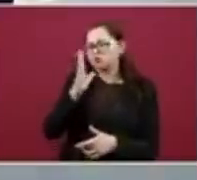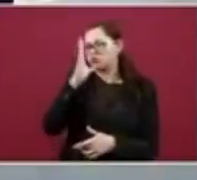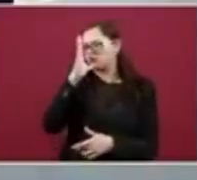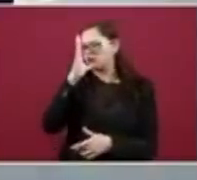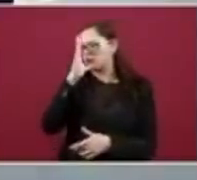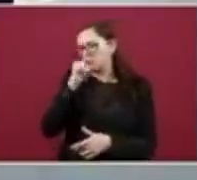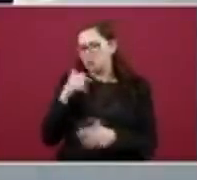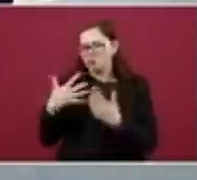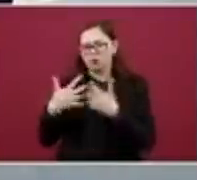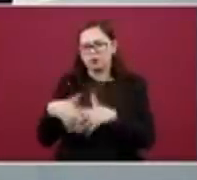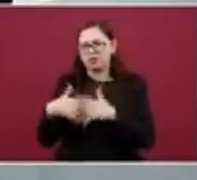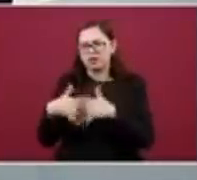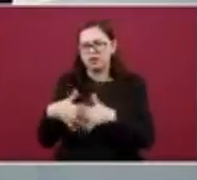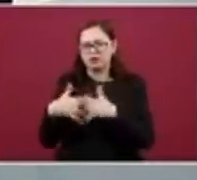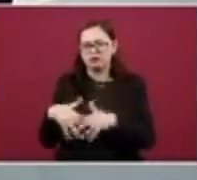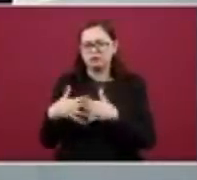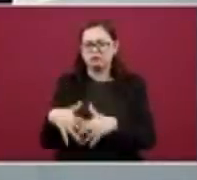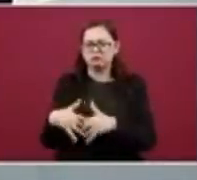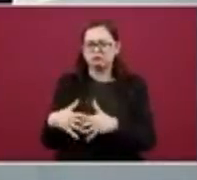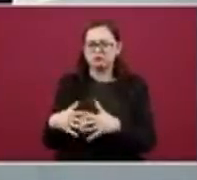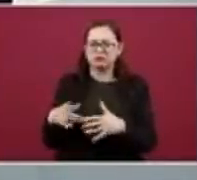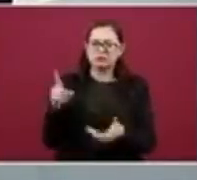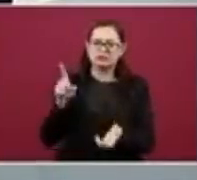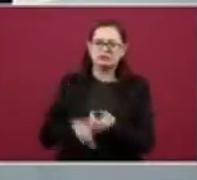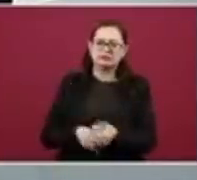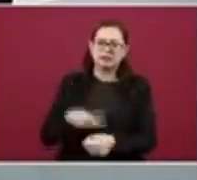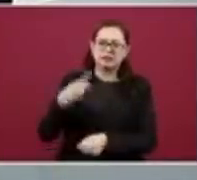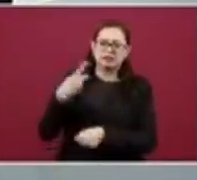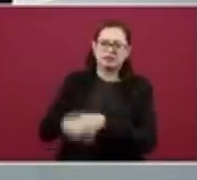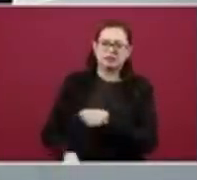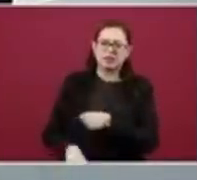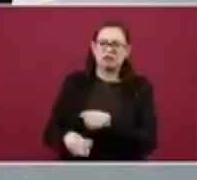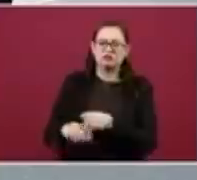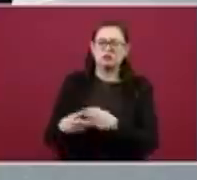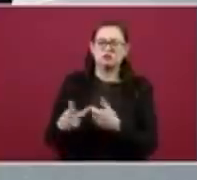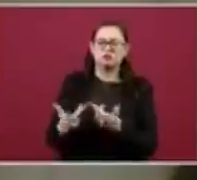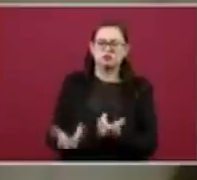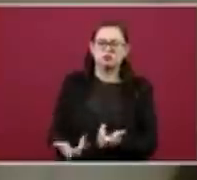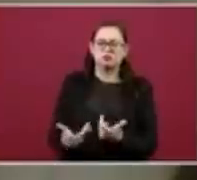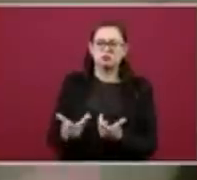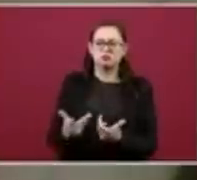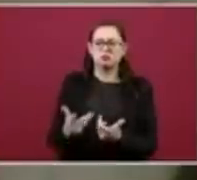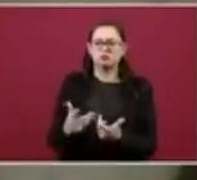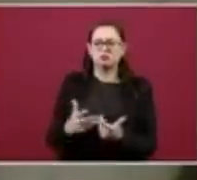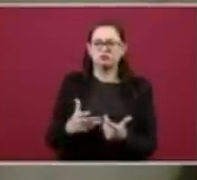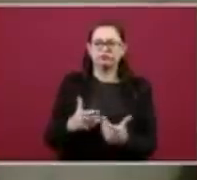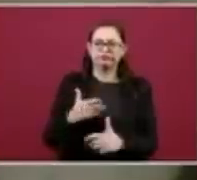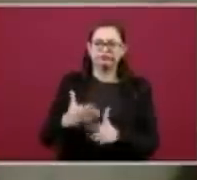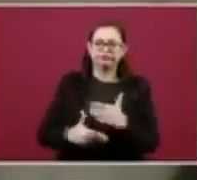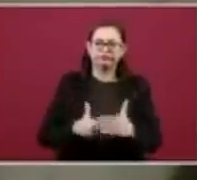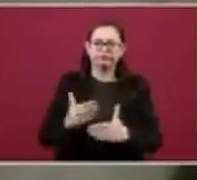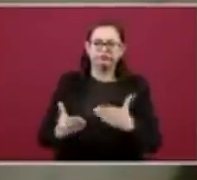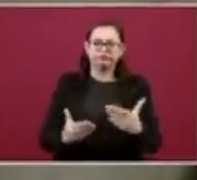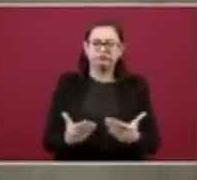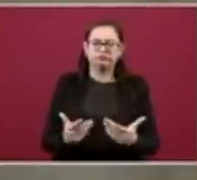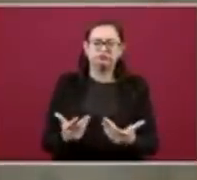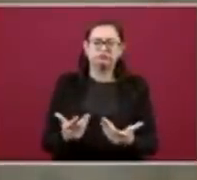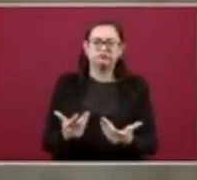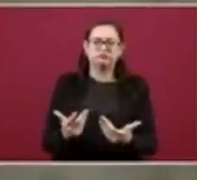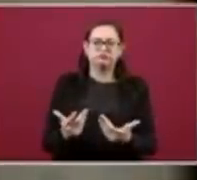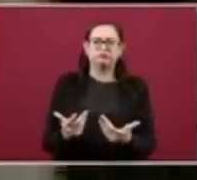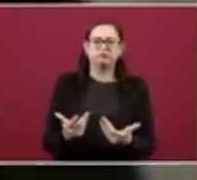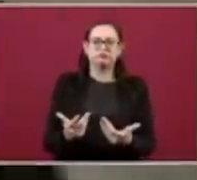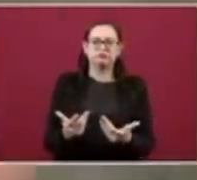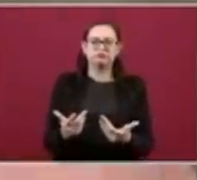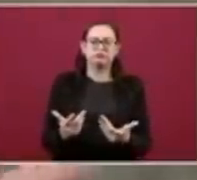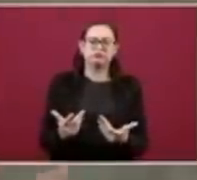en la refinería y que haya afectado más algunas plantas, lo que provocó en consecuencia que la